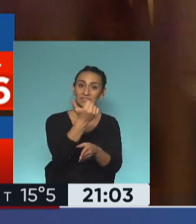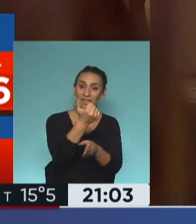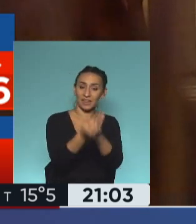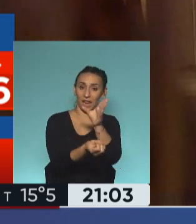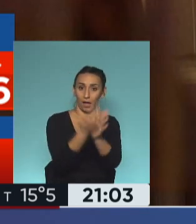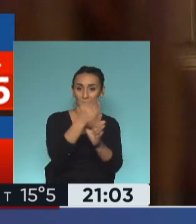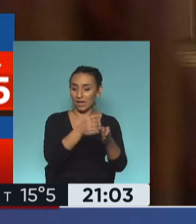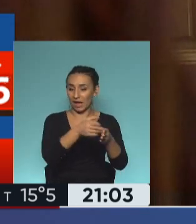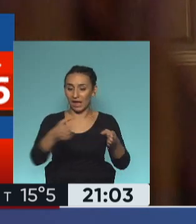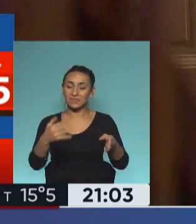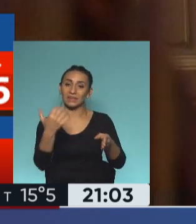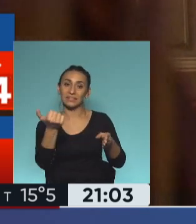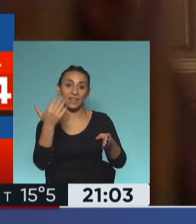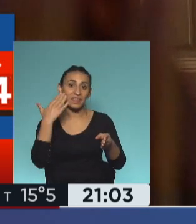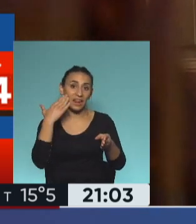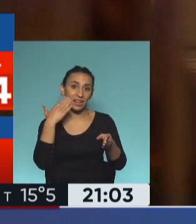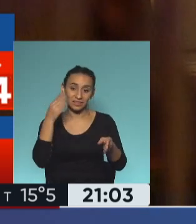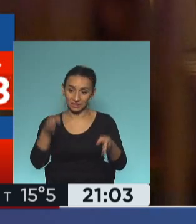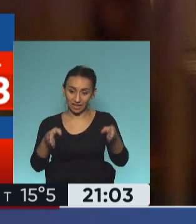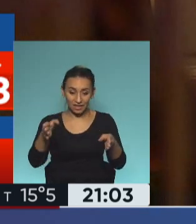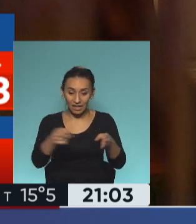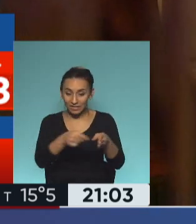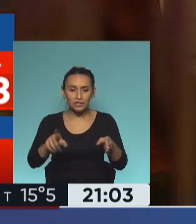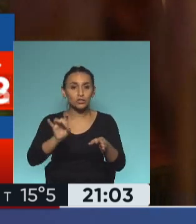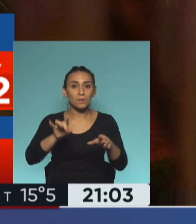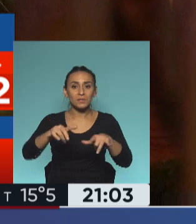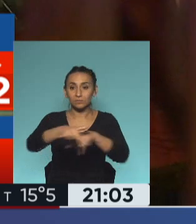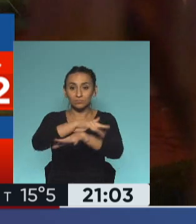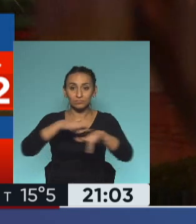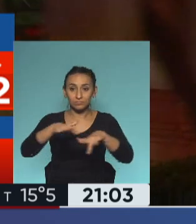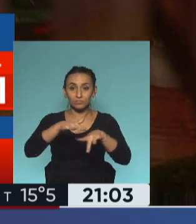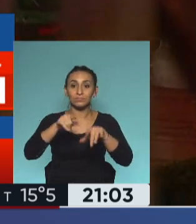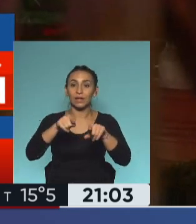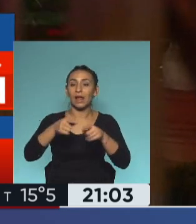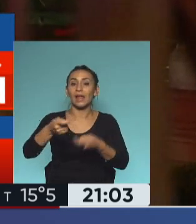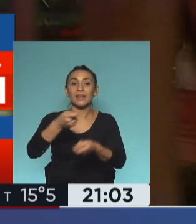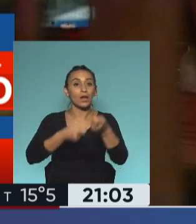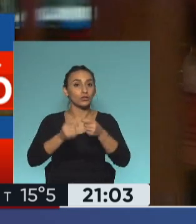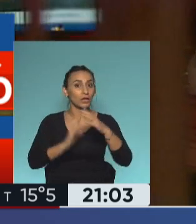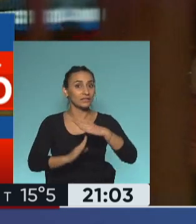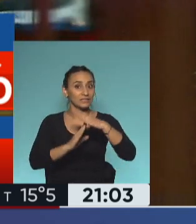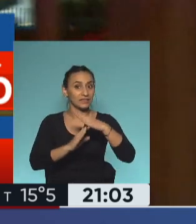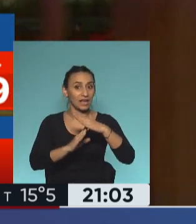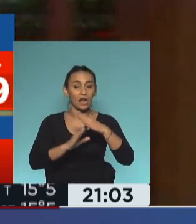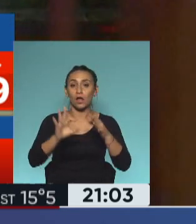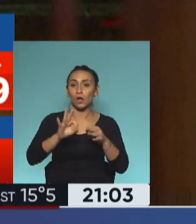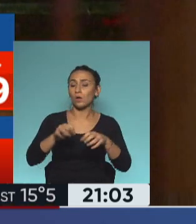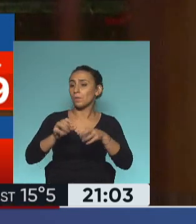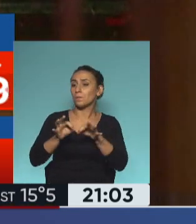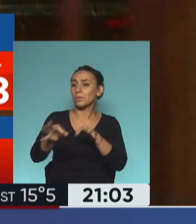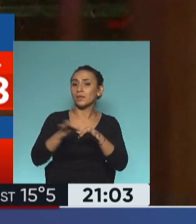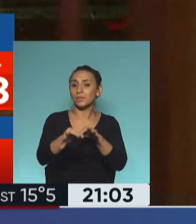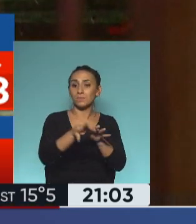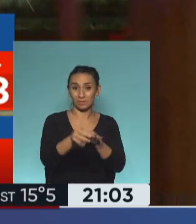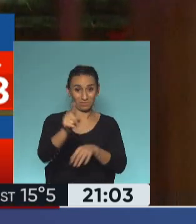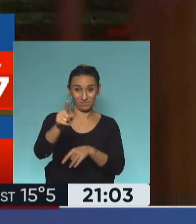hora 18 la circulación solamente en los comercios esenciales y en las zonas aledañas a cada domicilio. Ahí está